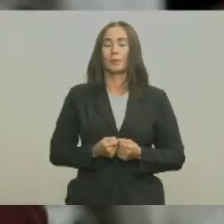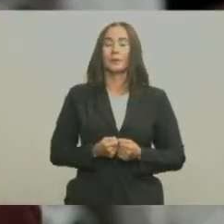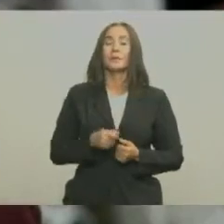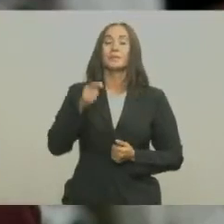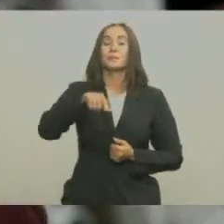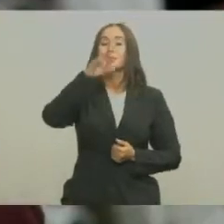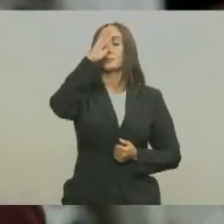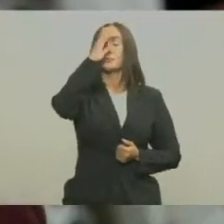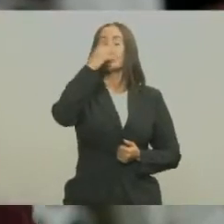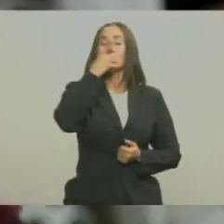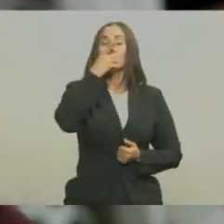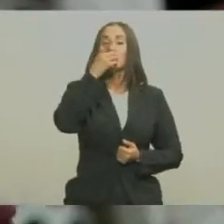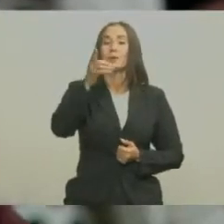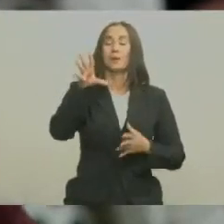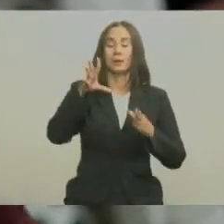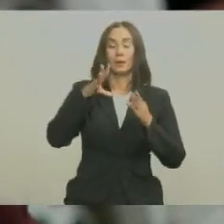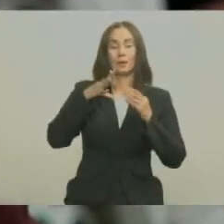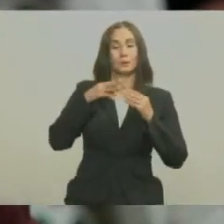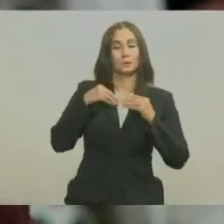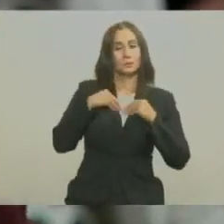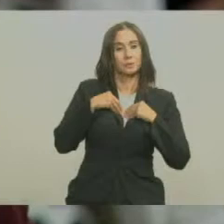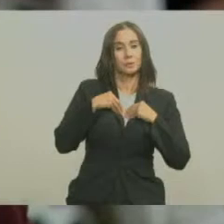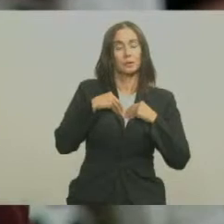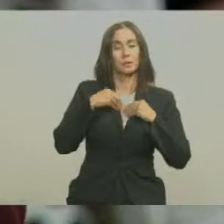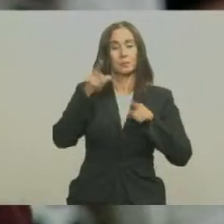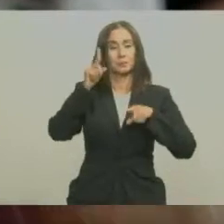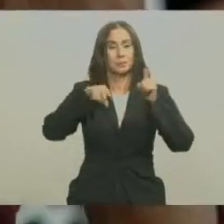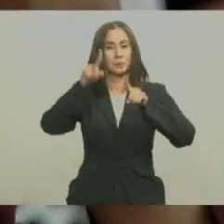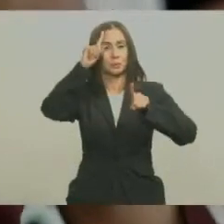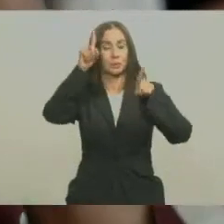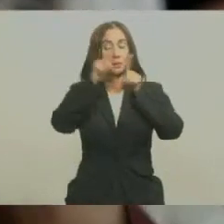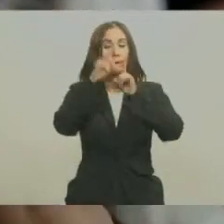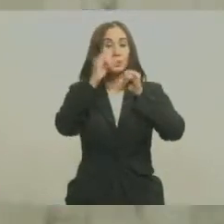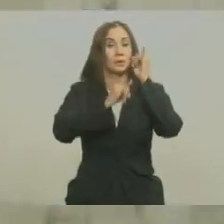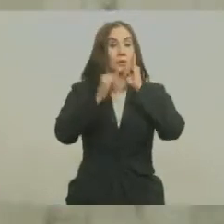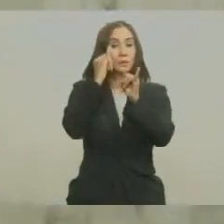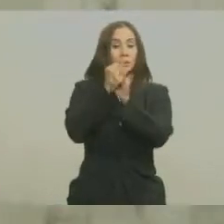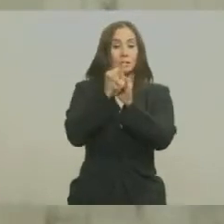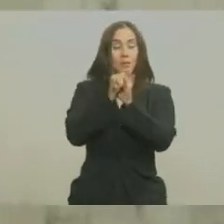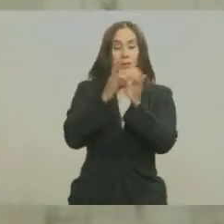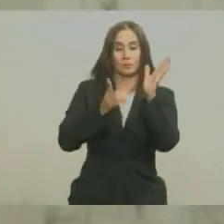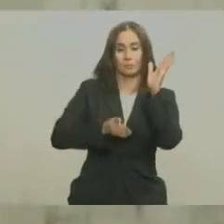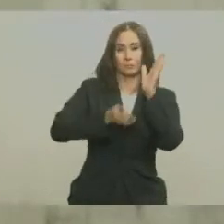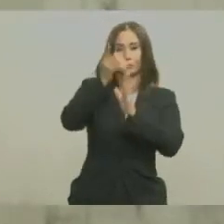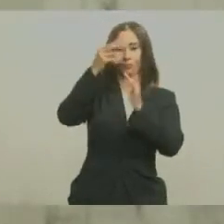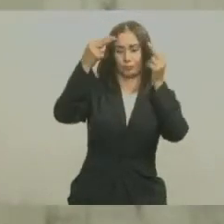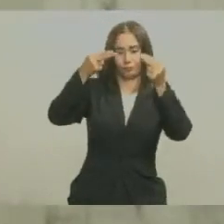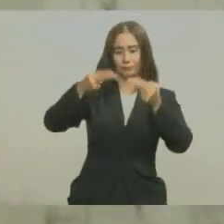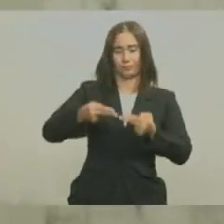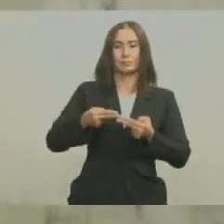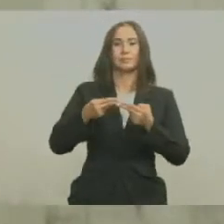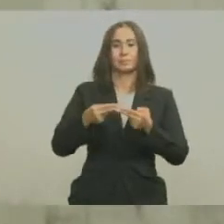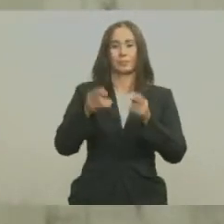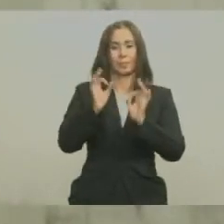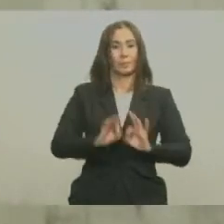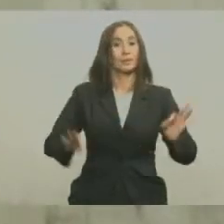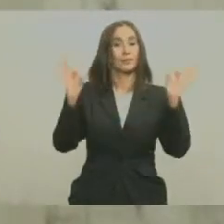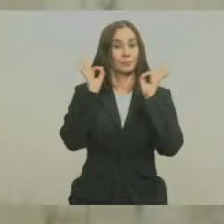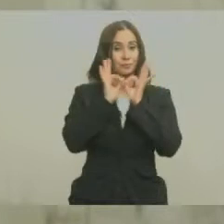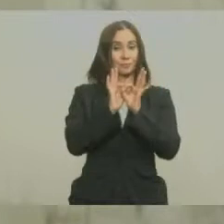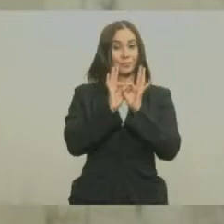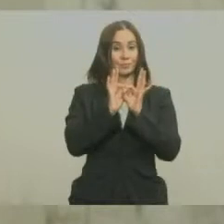República Dominicana ha adoptado la mayoría de los acuerdos internacionales sobre derechos humanos más